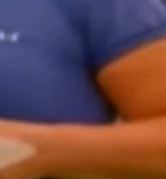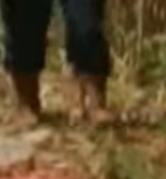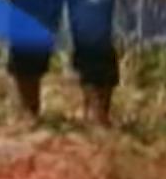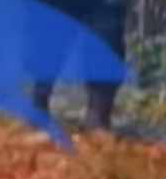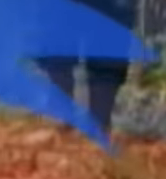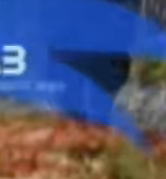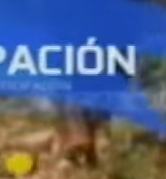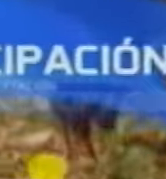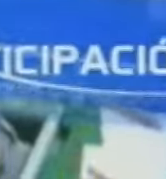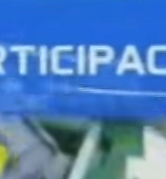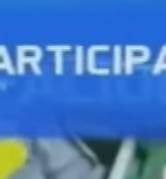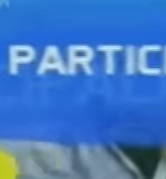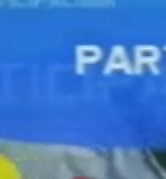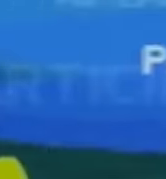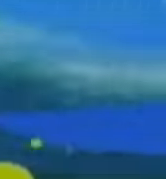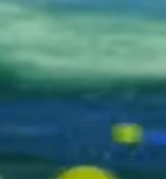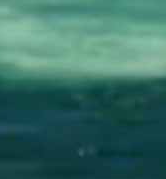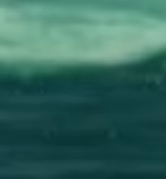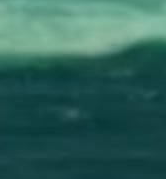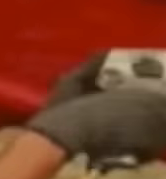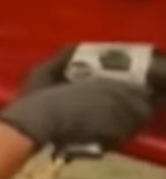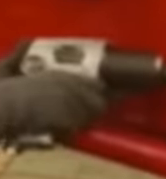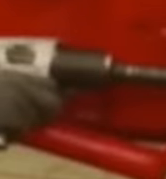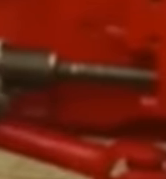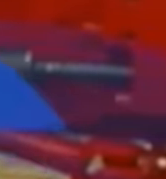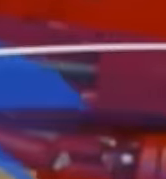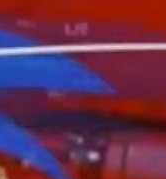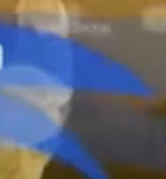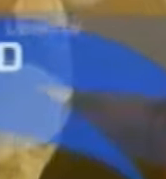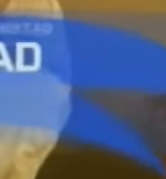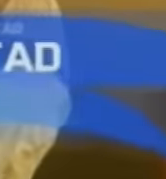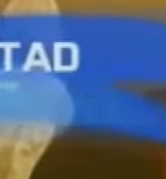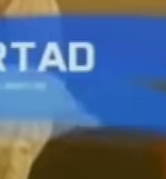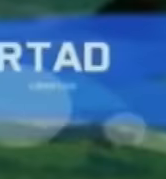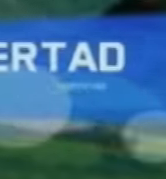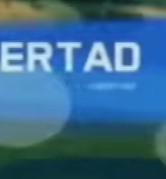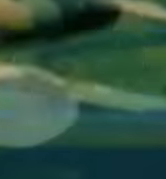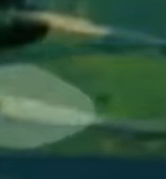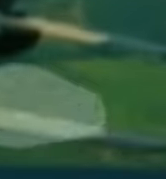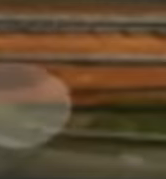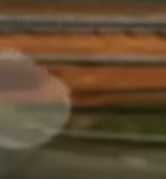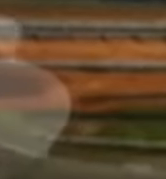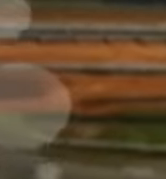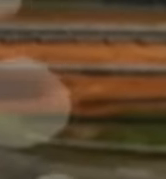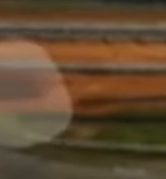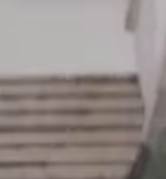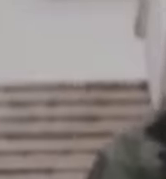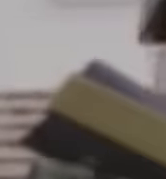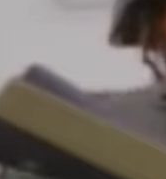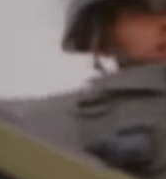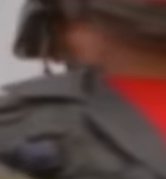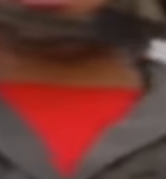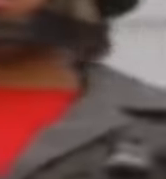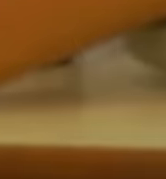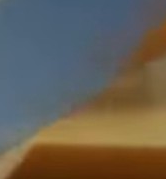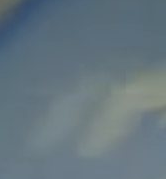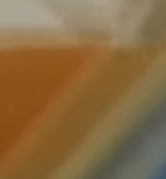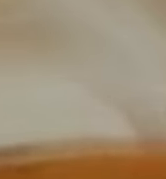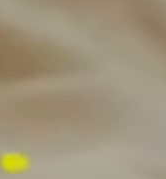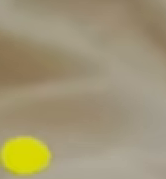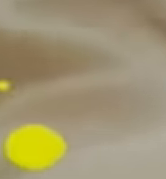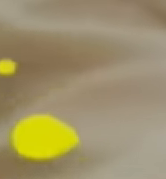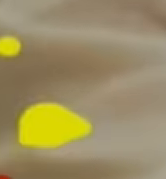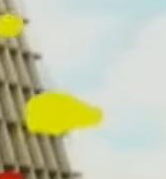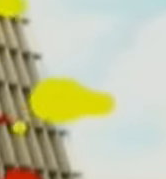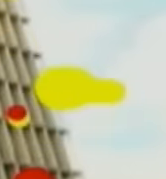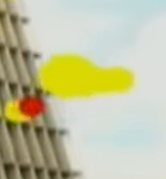¡Eh! ha culminado esta transmisión conjunta